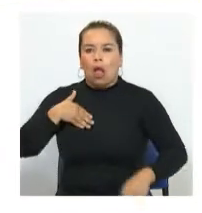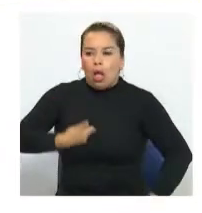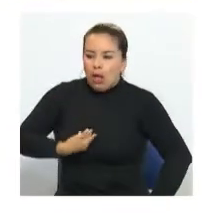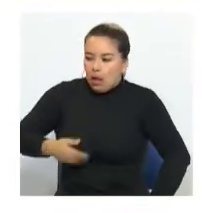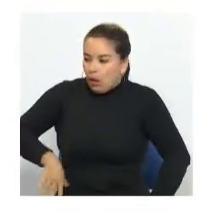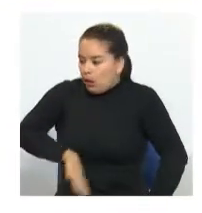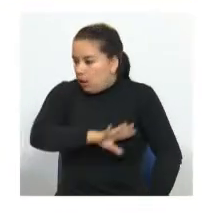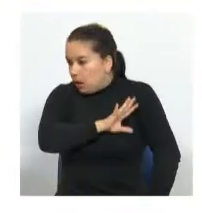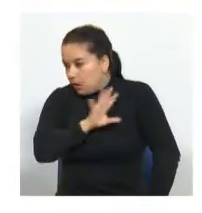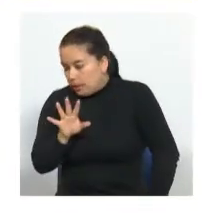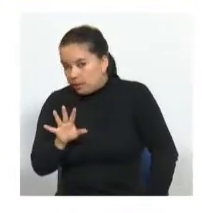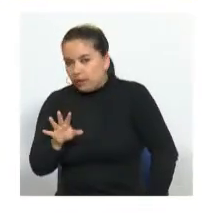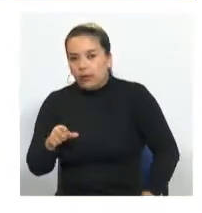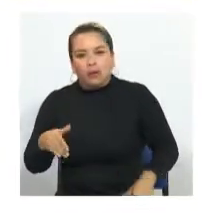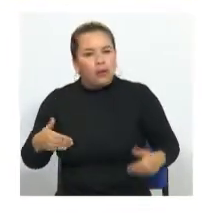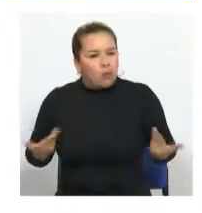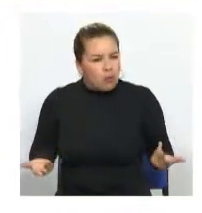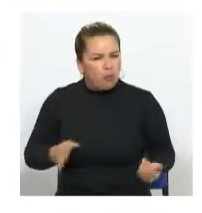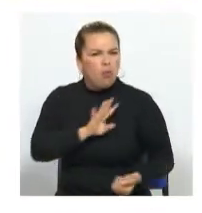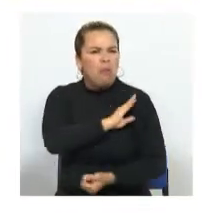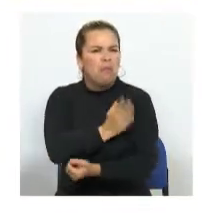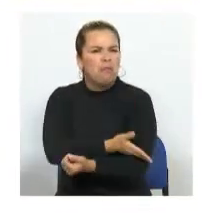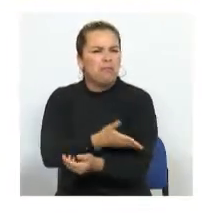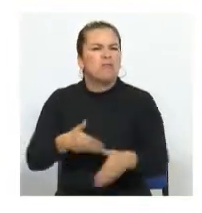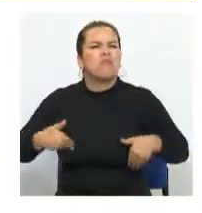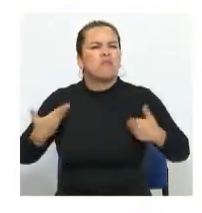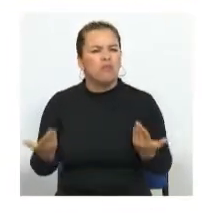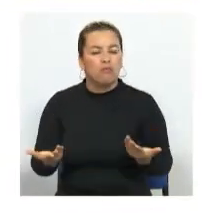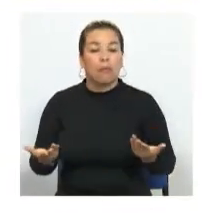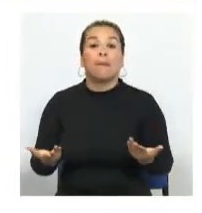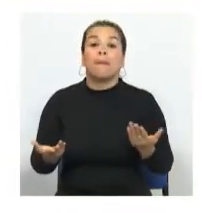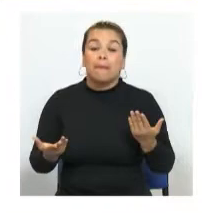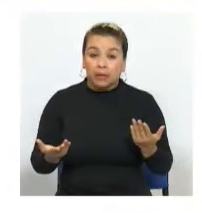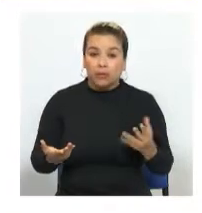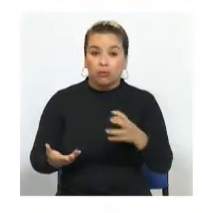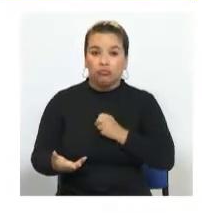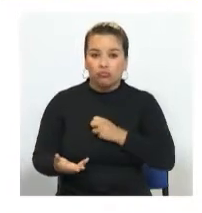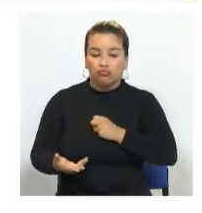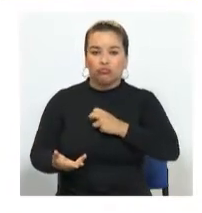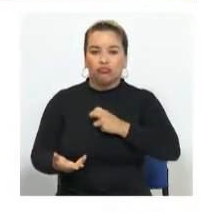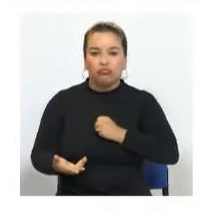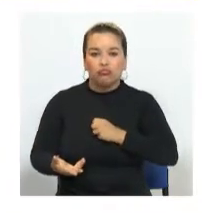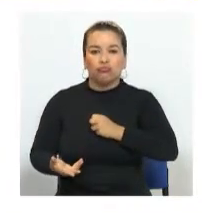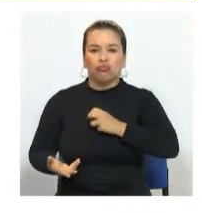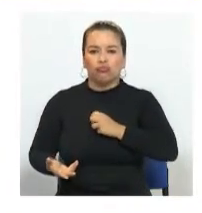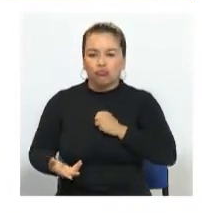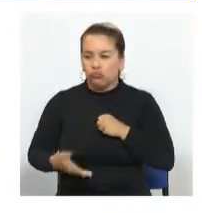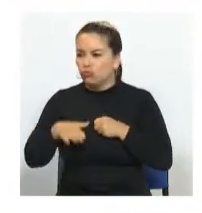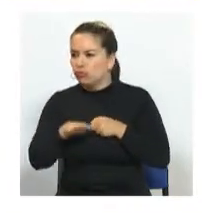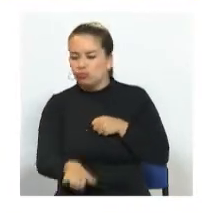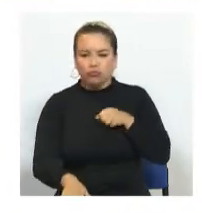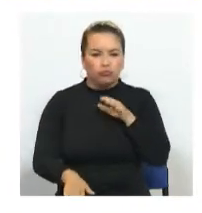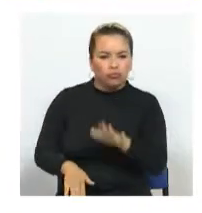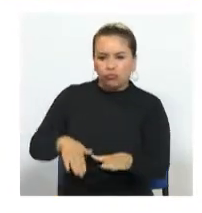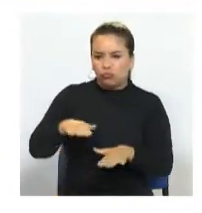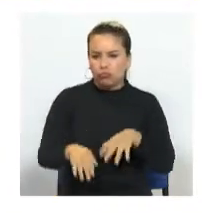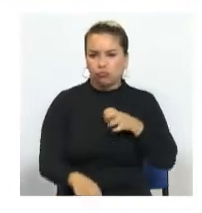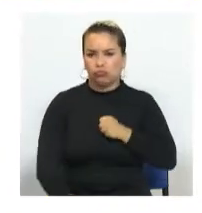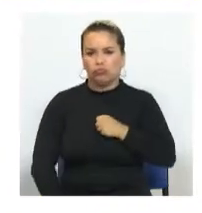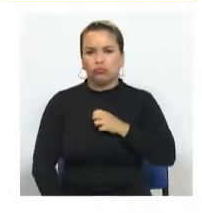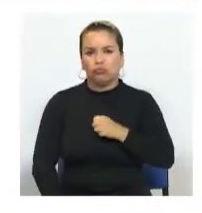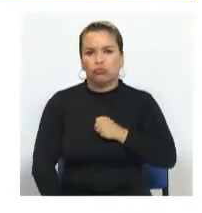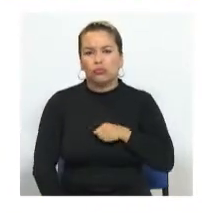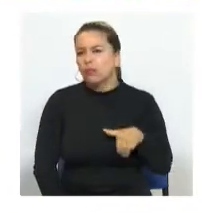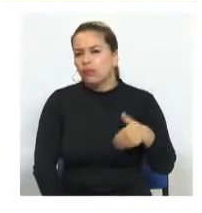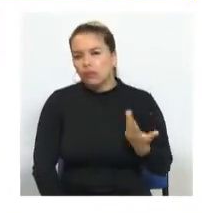permite establecer cómo es la respuesta de los latidos cardíacos durante el ejercicio y evaluar la